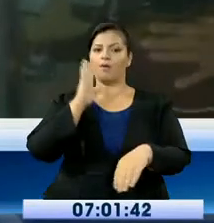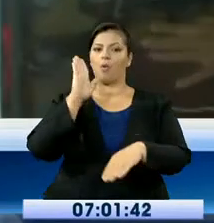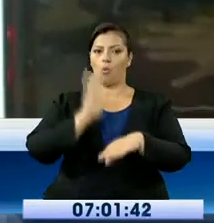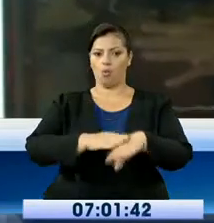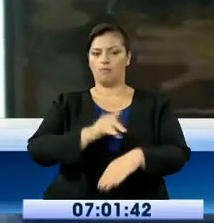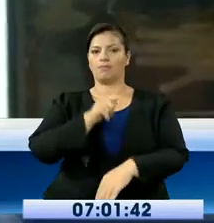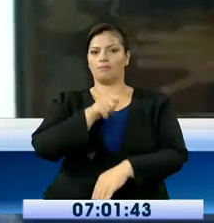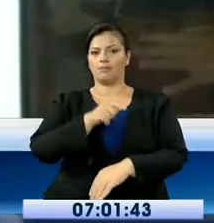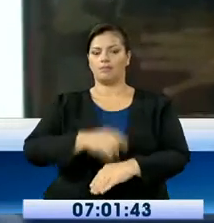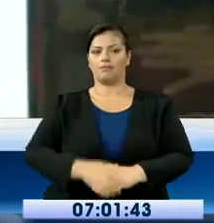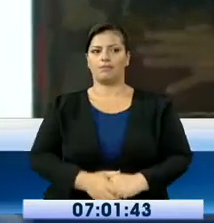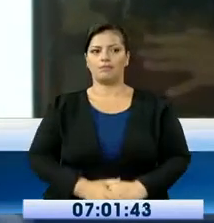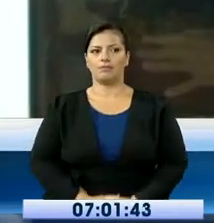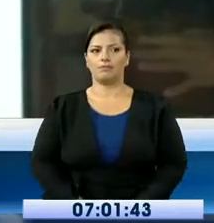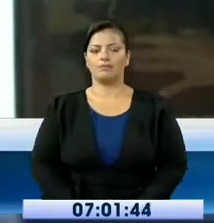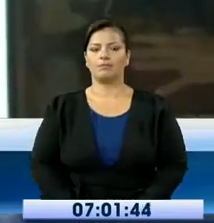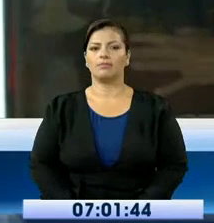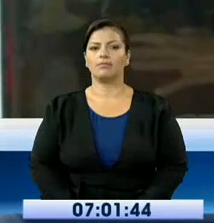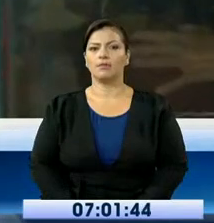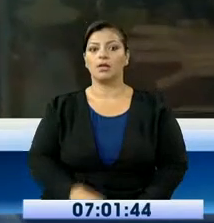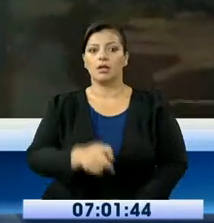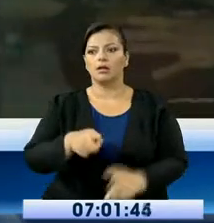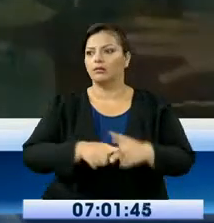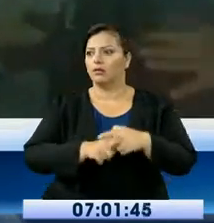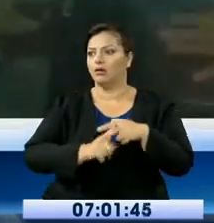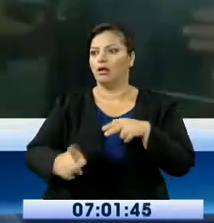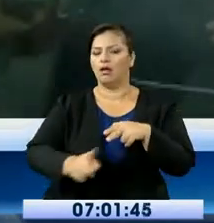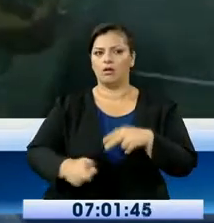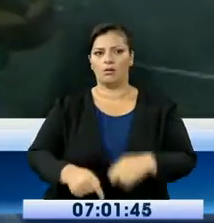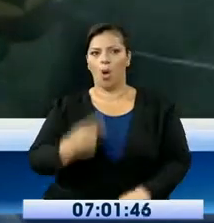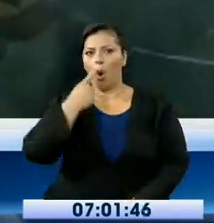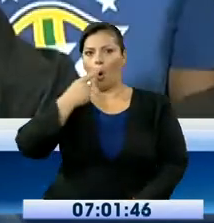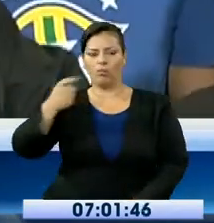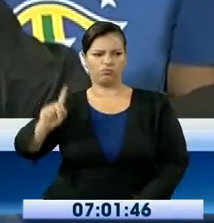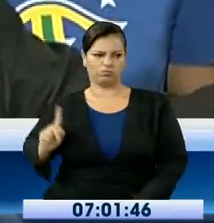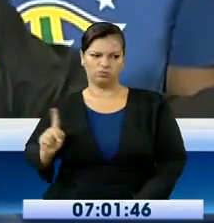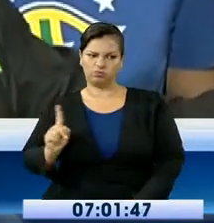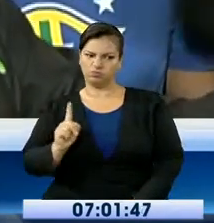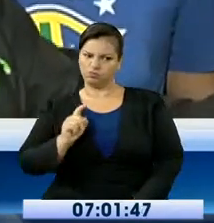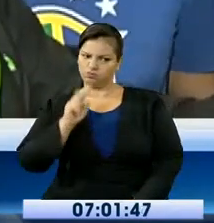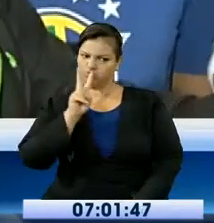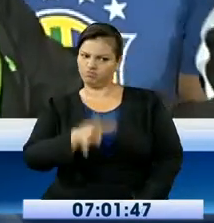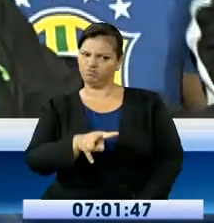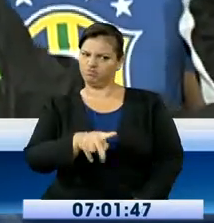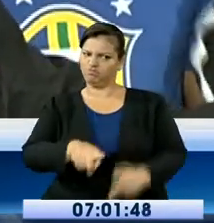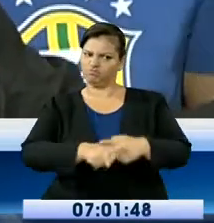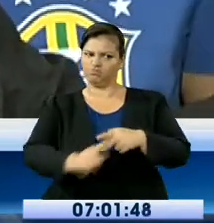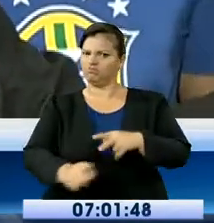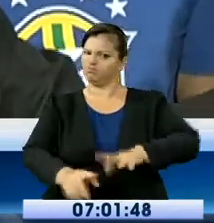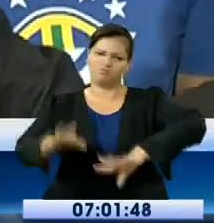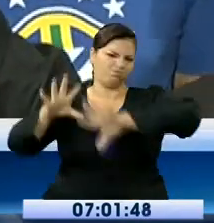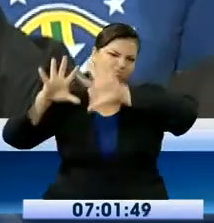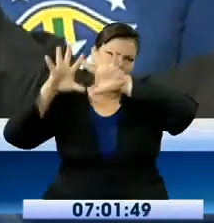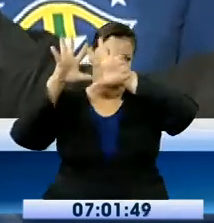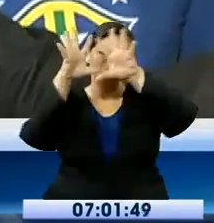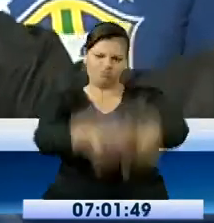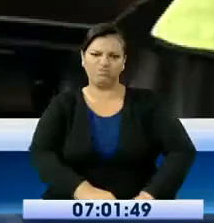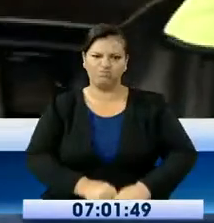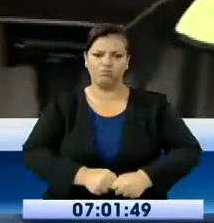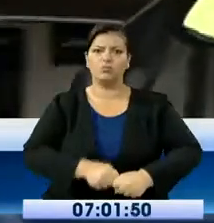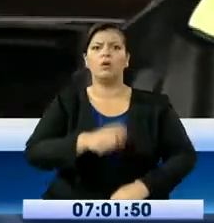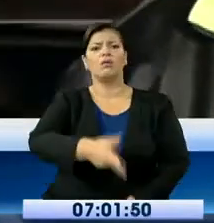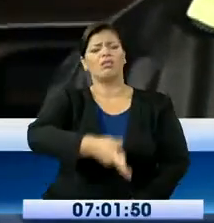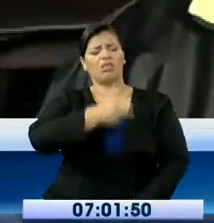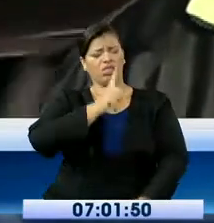etílico. El infeliz lo trapea allá queriendo huir por allá, por la vereda de allá, lo cogí. ¡Ebrio, ebrio, borracho!